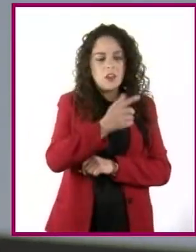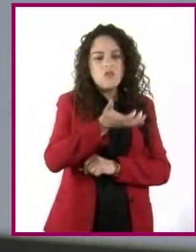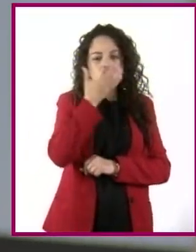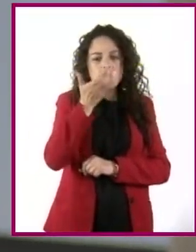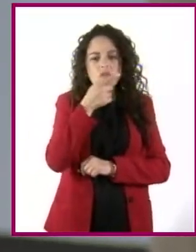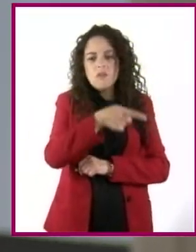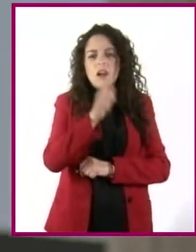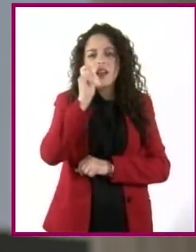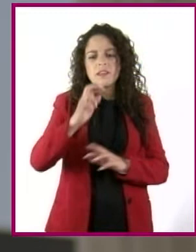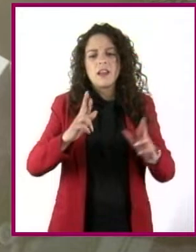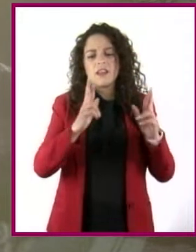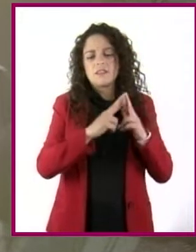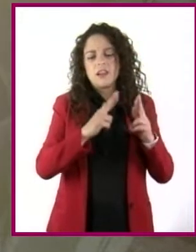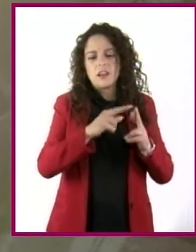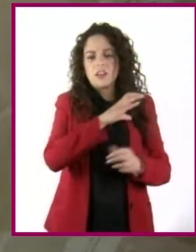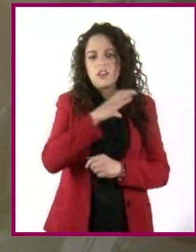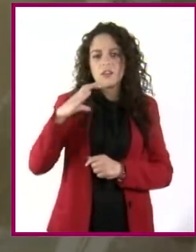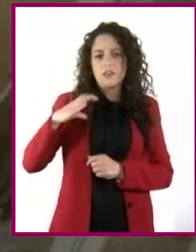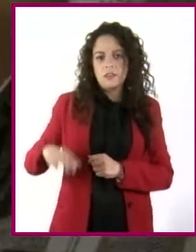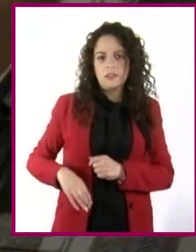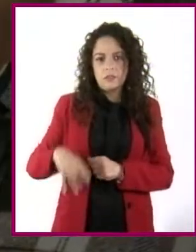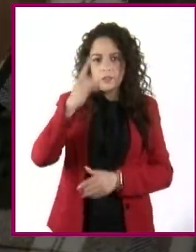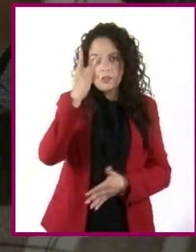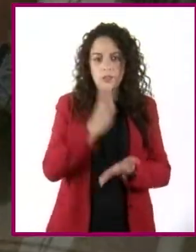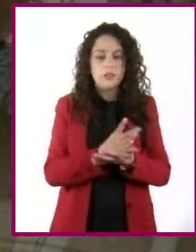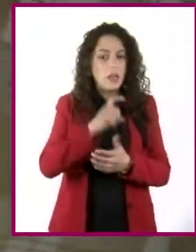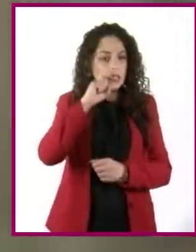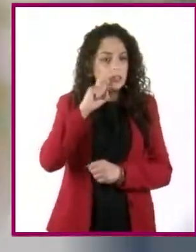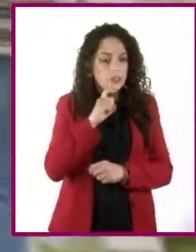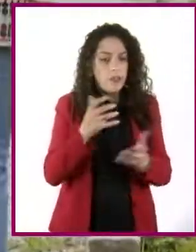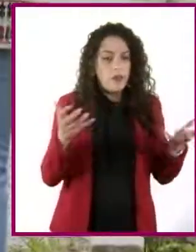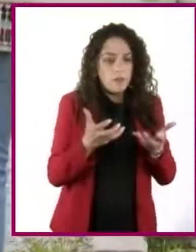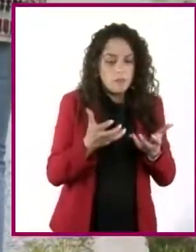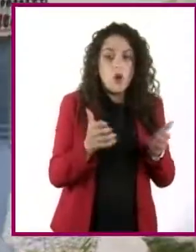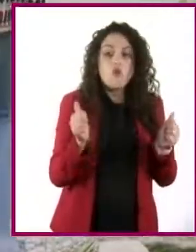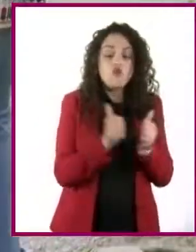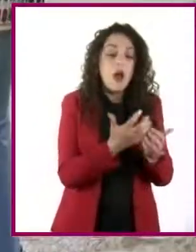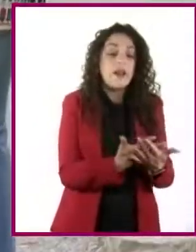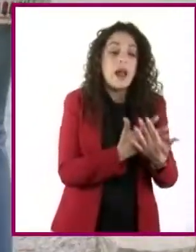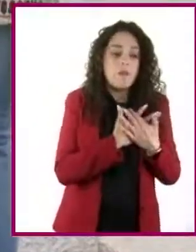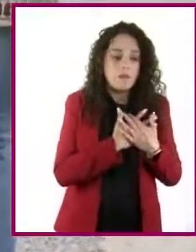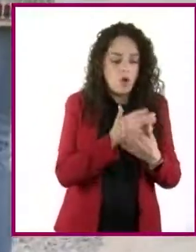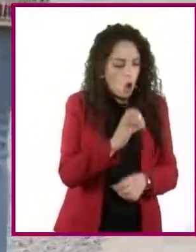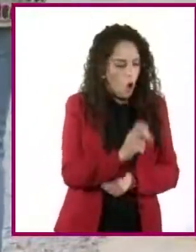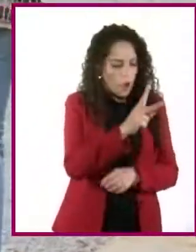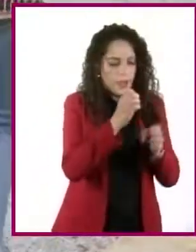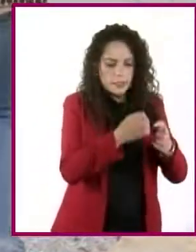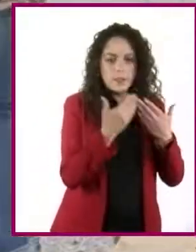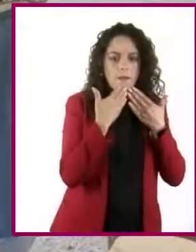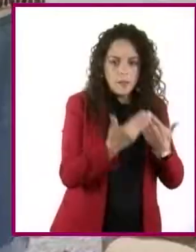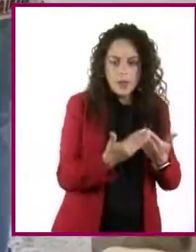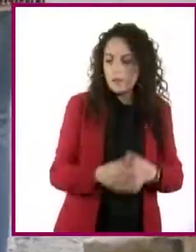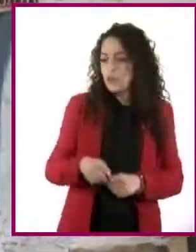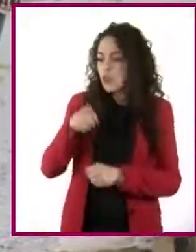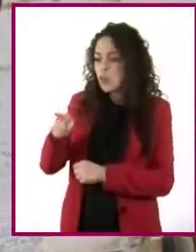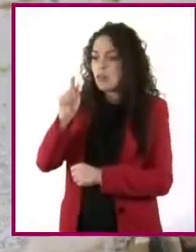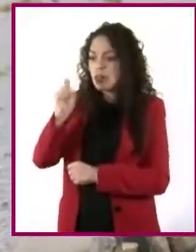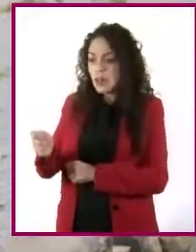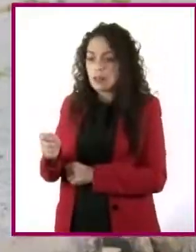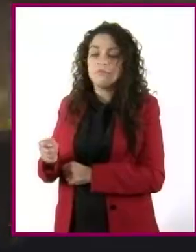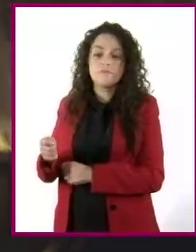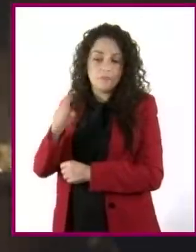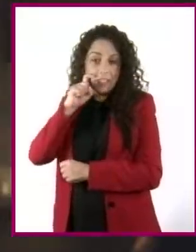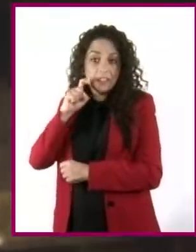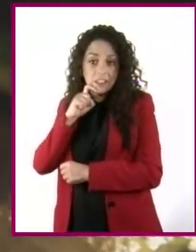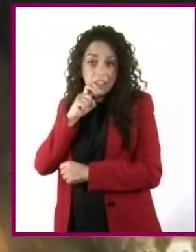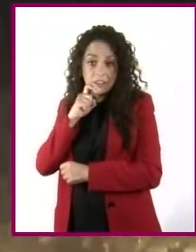da sentido al sexo, solo si está avalado por el amor, y los que consideran que el sexo es un placer tan válido